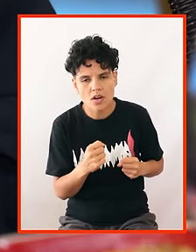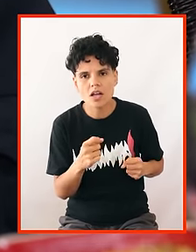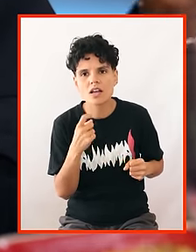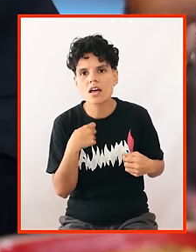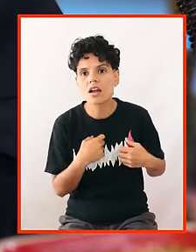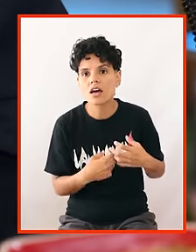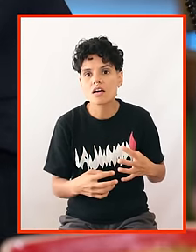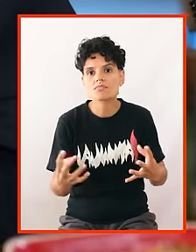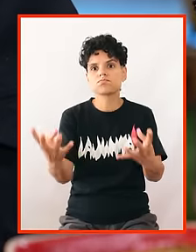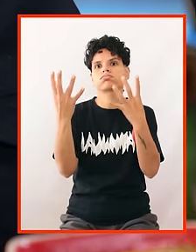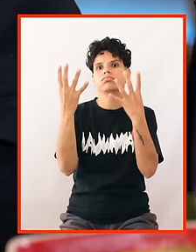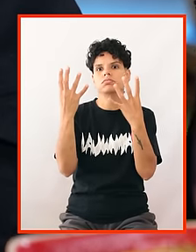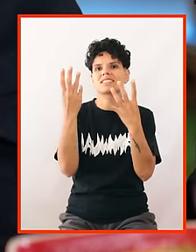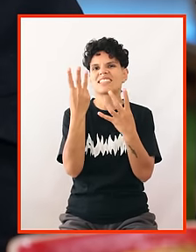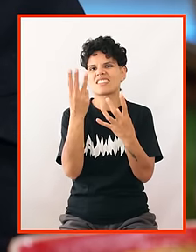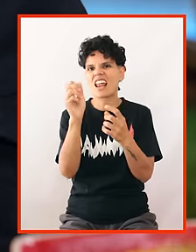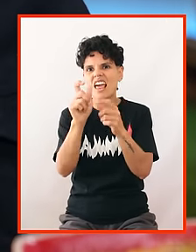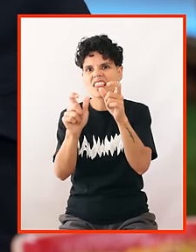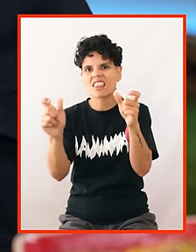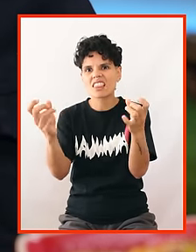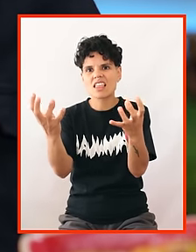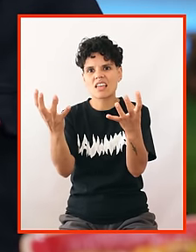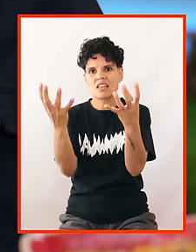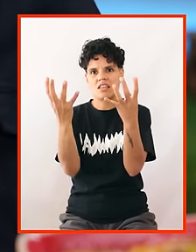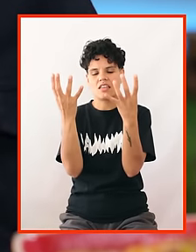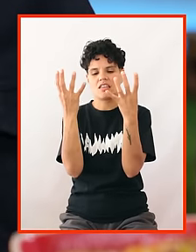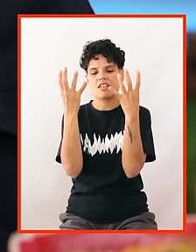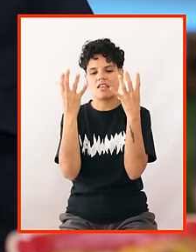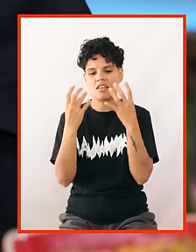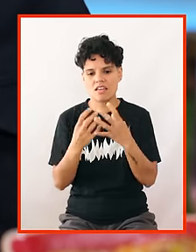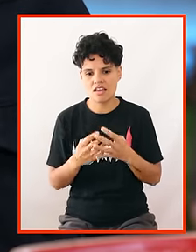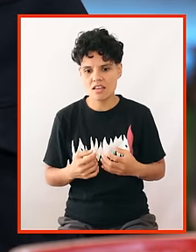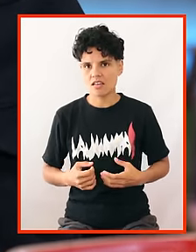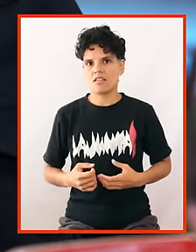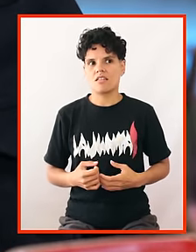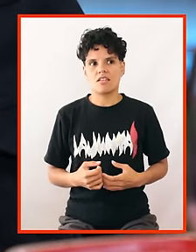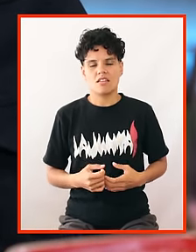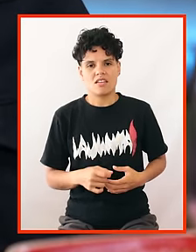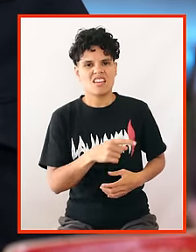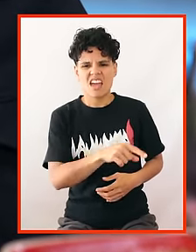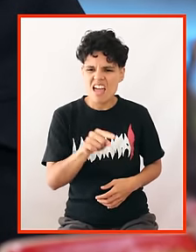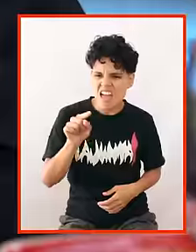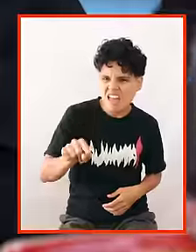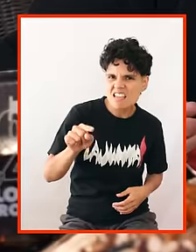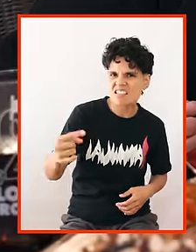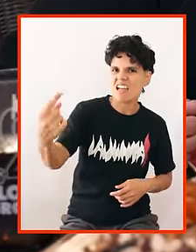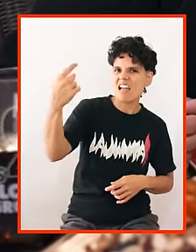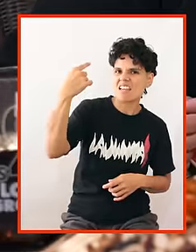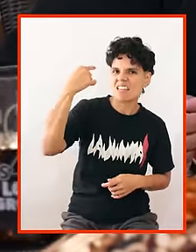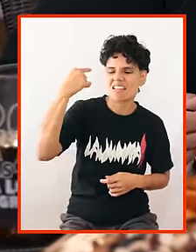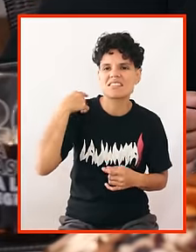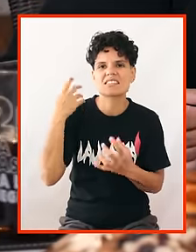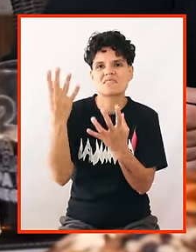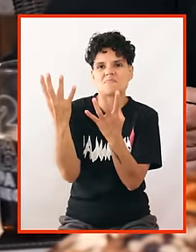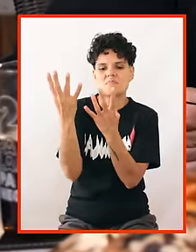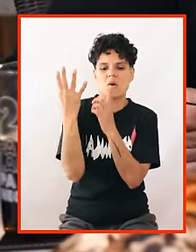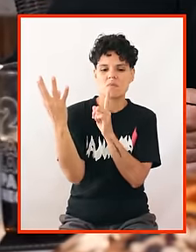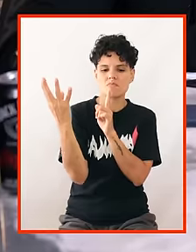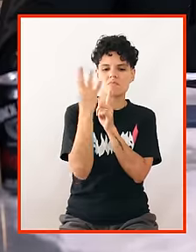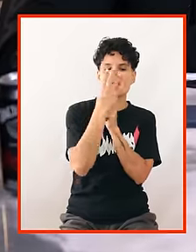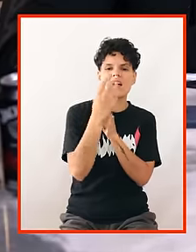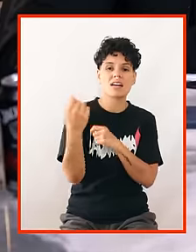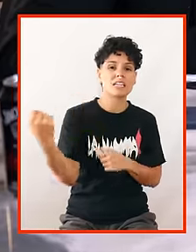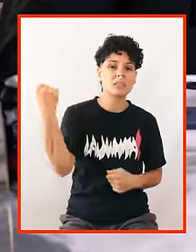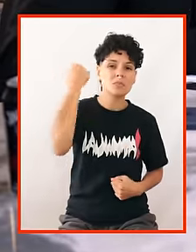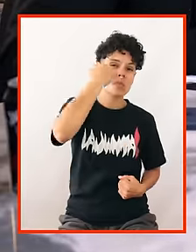no los veía en la cuadra que viene, ¡pah! 30 weas así. ¡Ah, oh, coche, madre, su camioneta! ¡Vos, este weón, pa' la wea! Me ponen contra una pared. Un